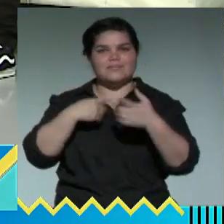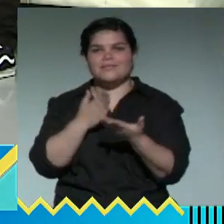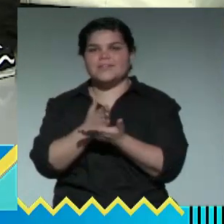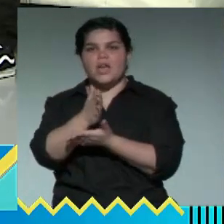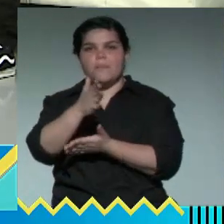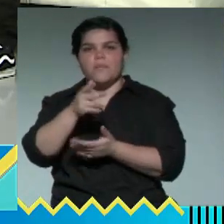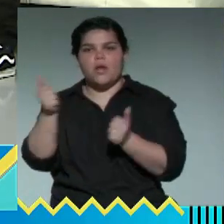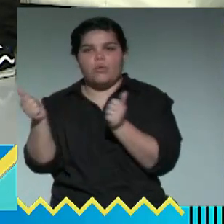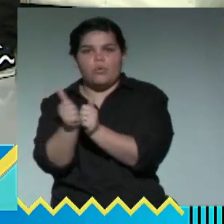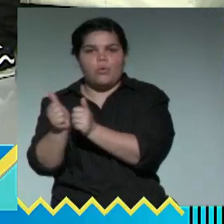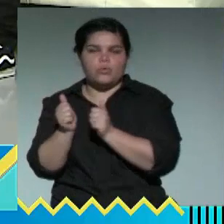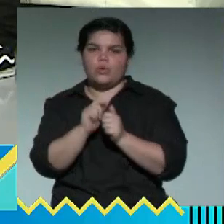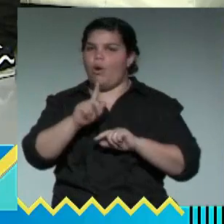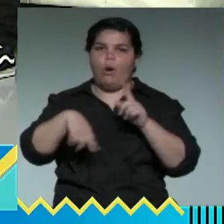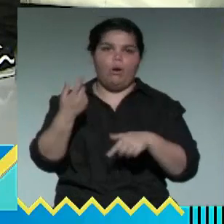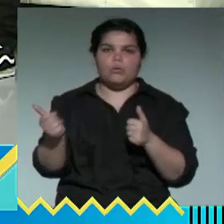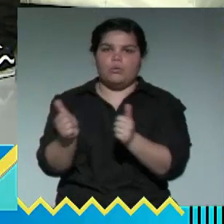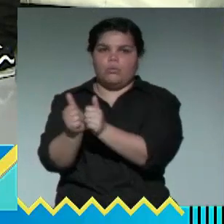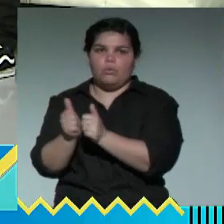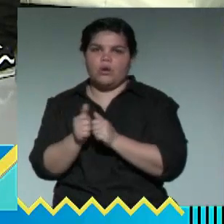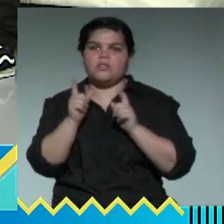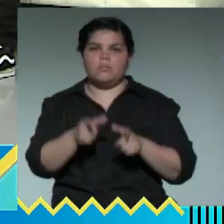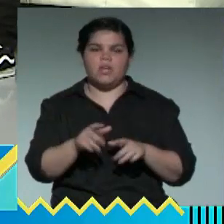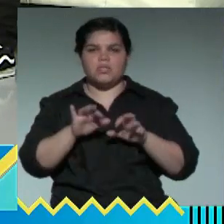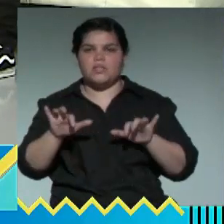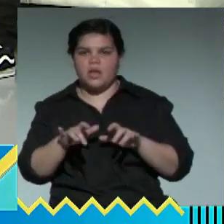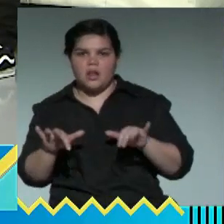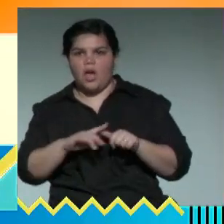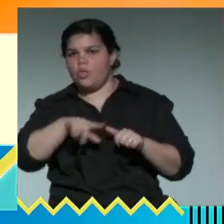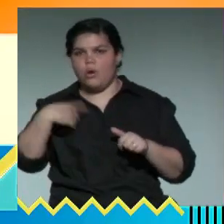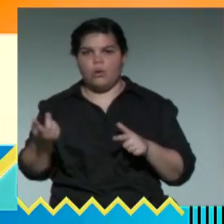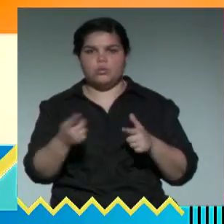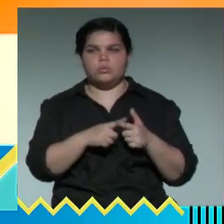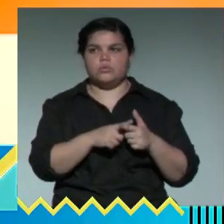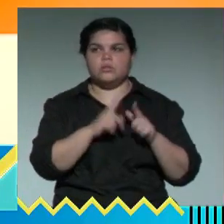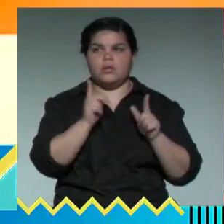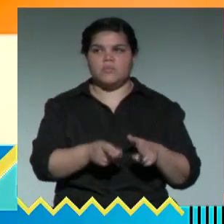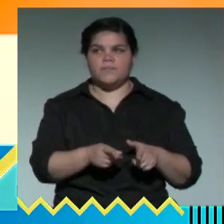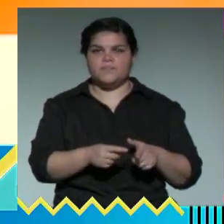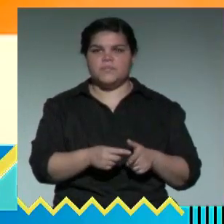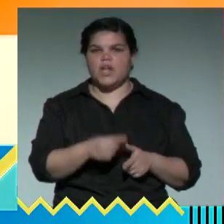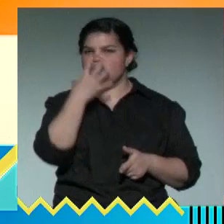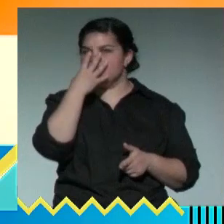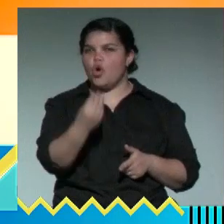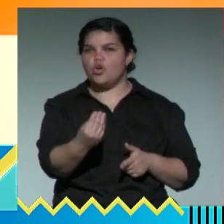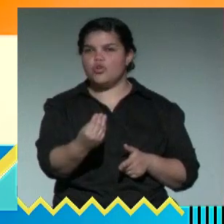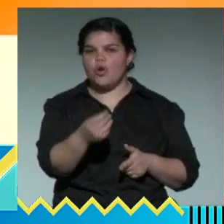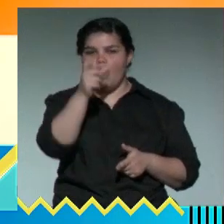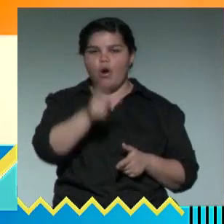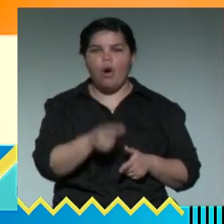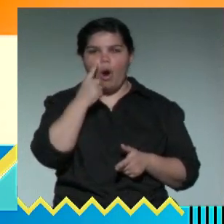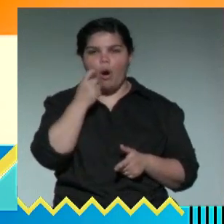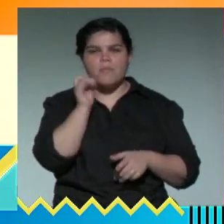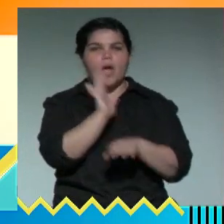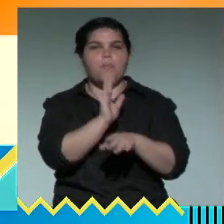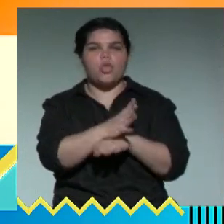algún músico. Daniel Sáiz, me acuerdo que estaban los teclados, Fabián el Quintero. Zorrito en otra época. Ah. Que me acuerdo, el Zorrito en una época estaba medio enojado porque quería